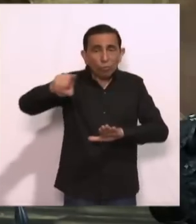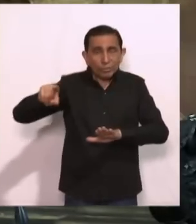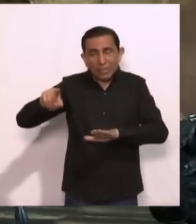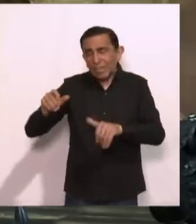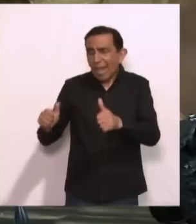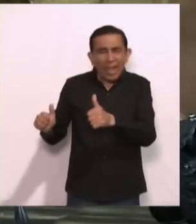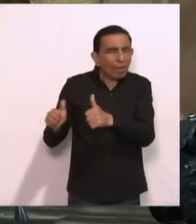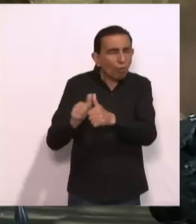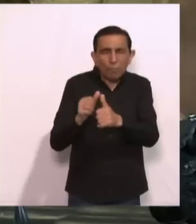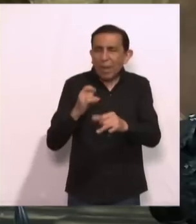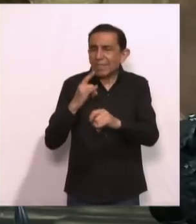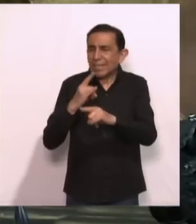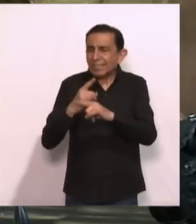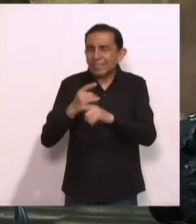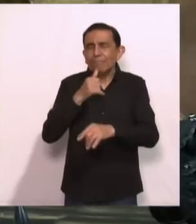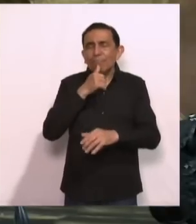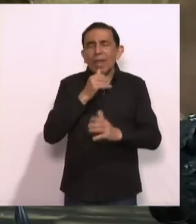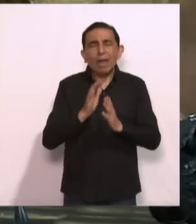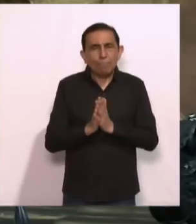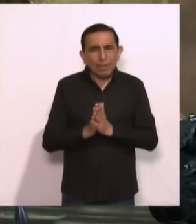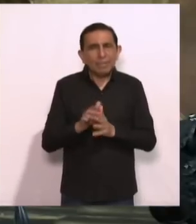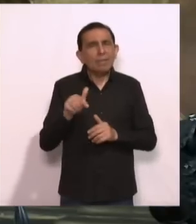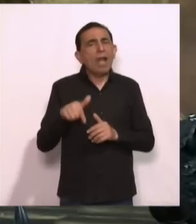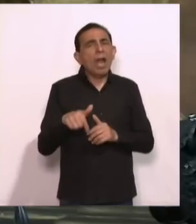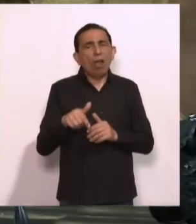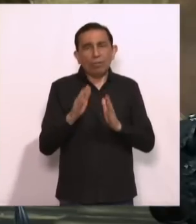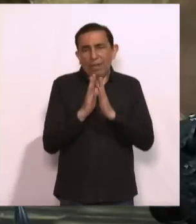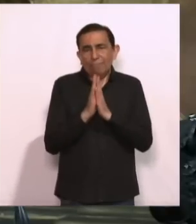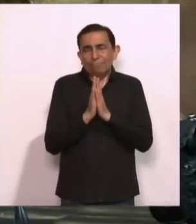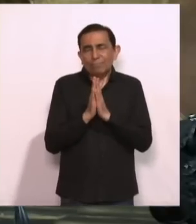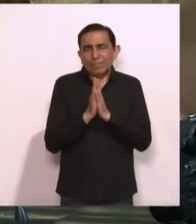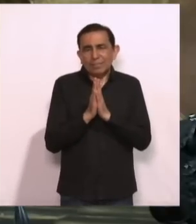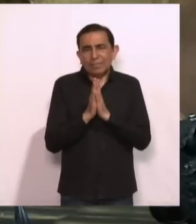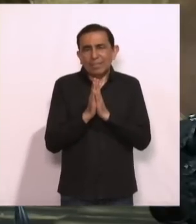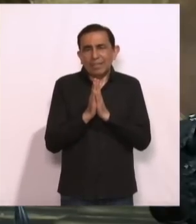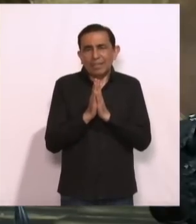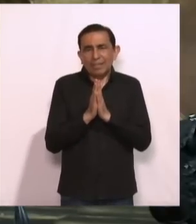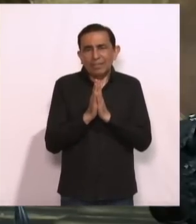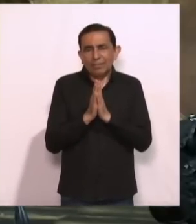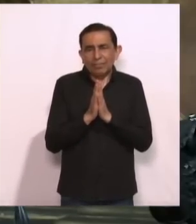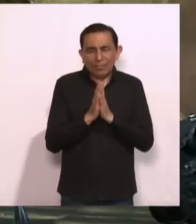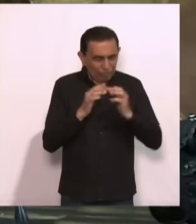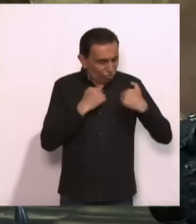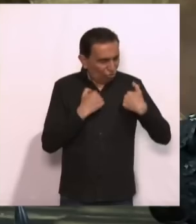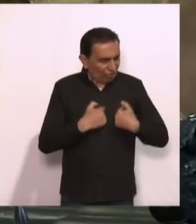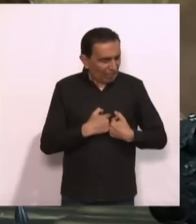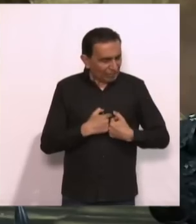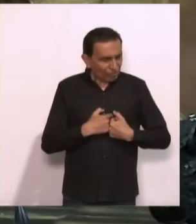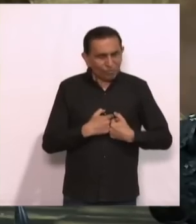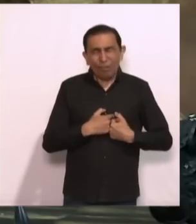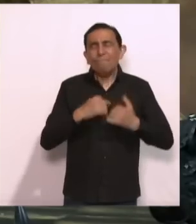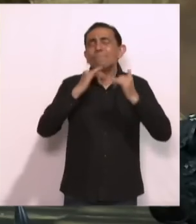los acompañe siempre. Habiendo celebrado la misa, nos quedamos con el corazón en paz.